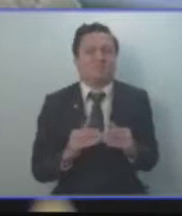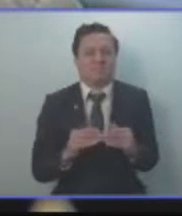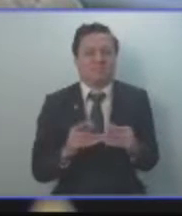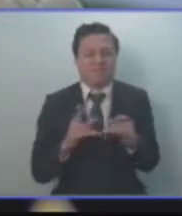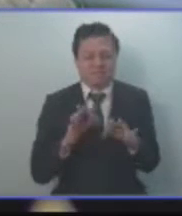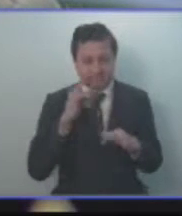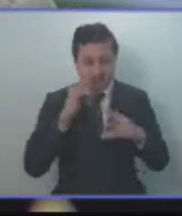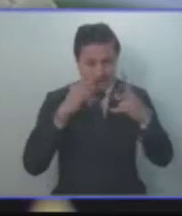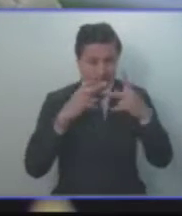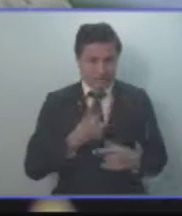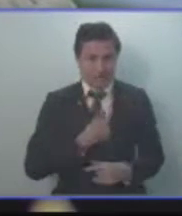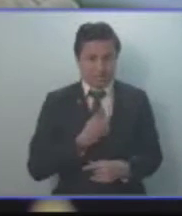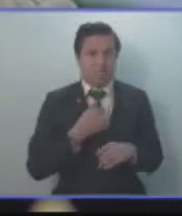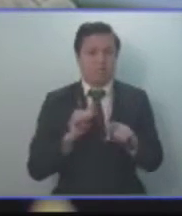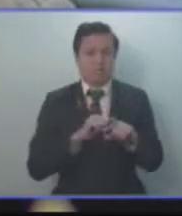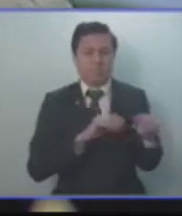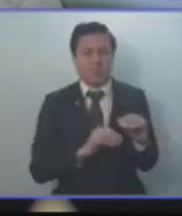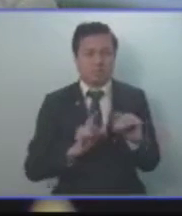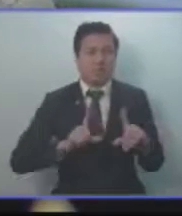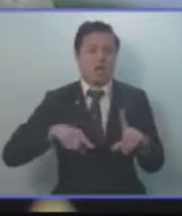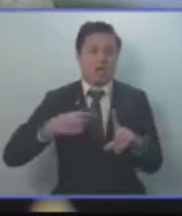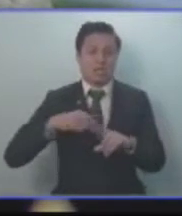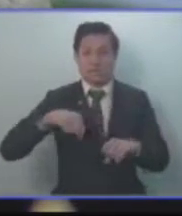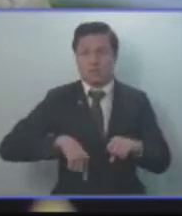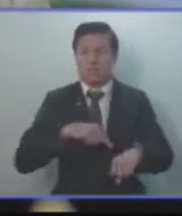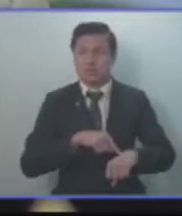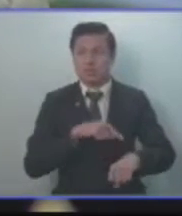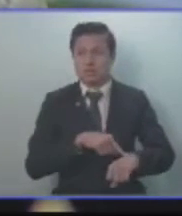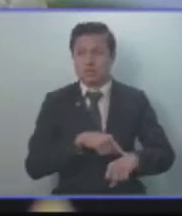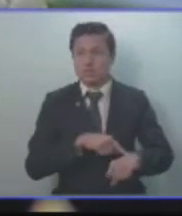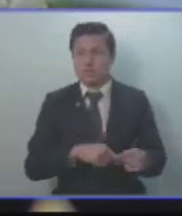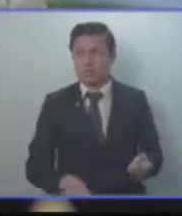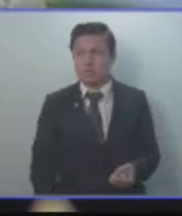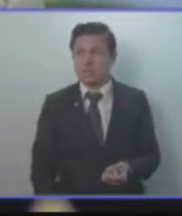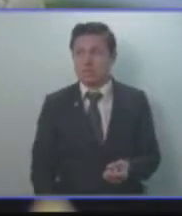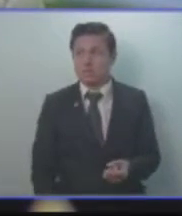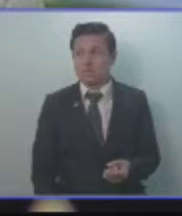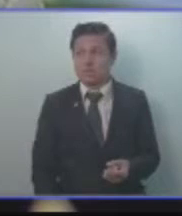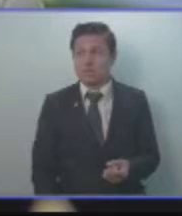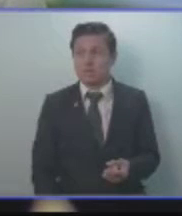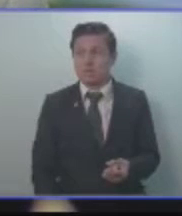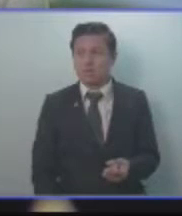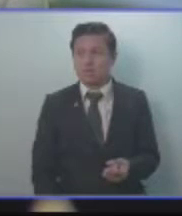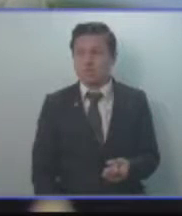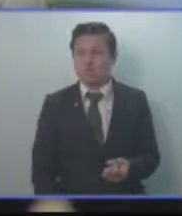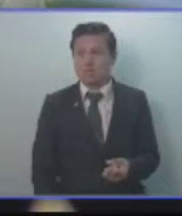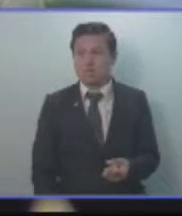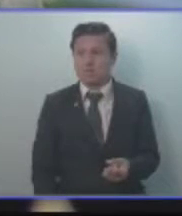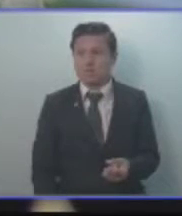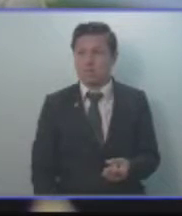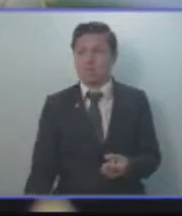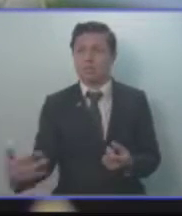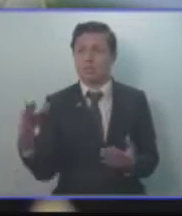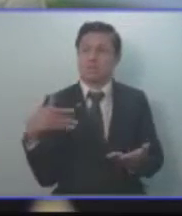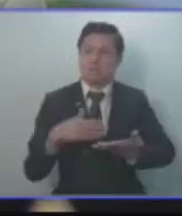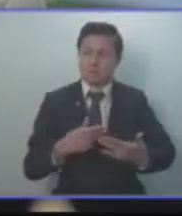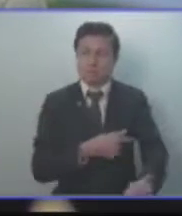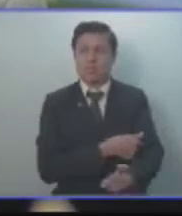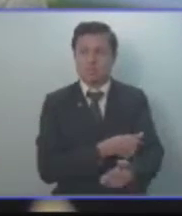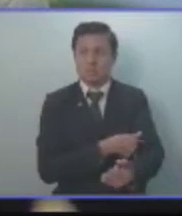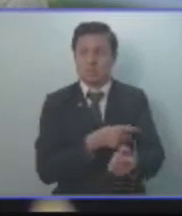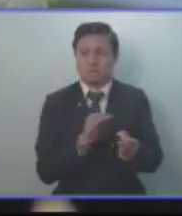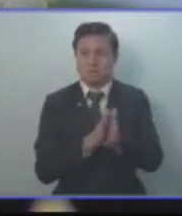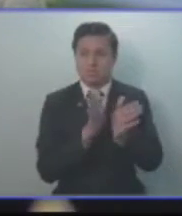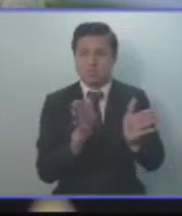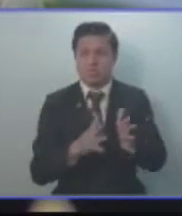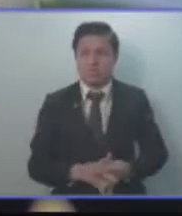el examen se lo podemos hacer ya hasta a esta altura. Cuando uno va al Seguro Social o va a los hospitales